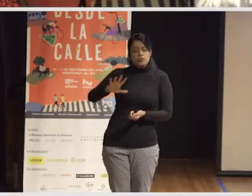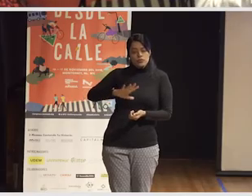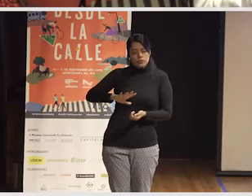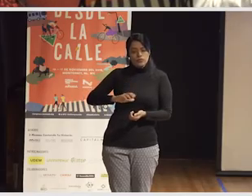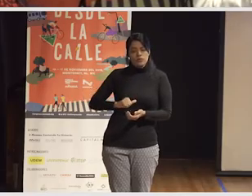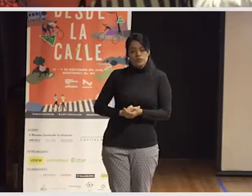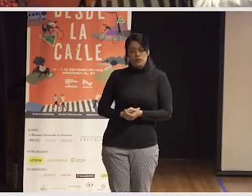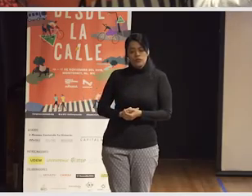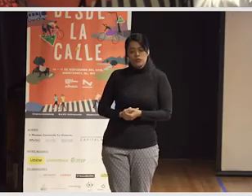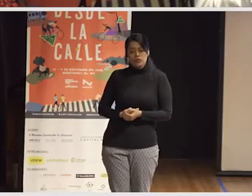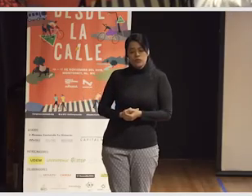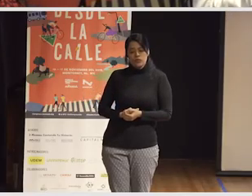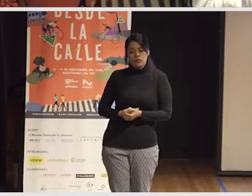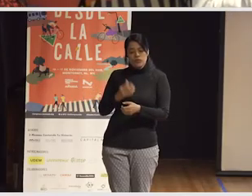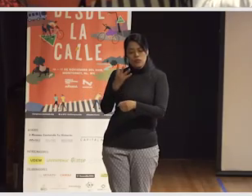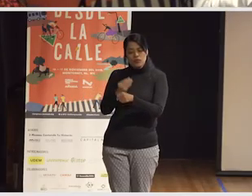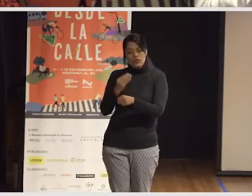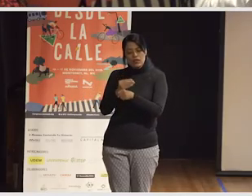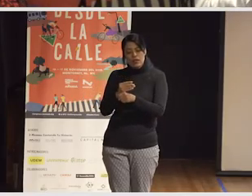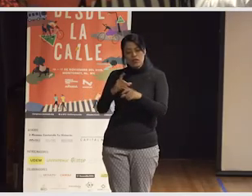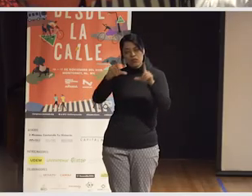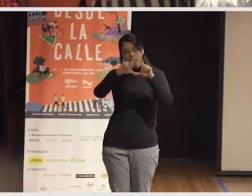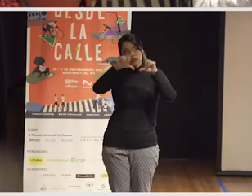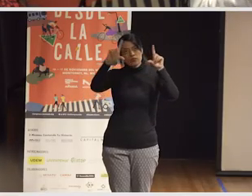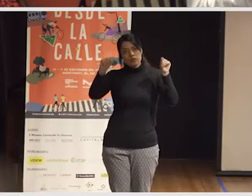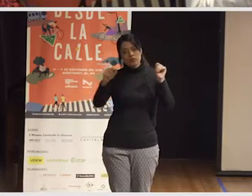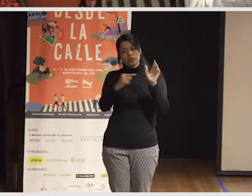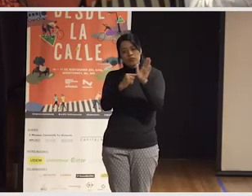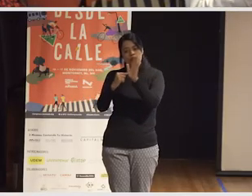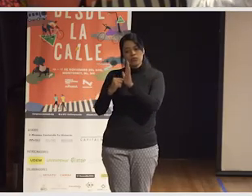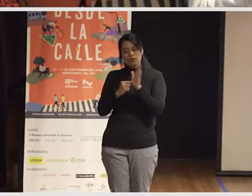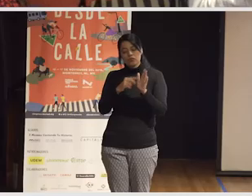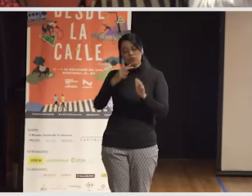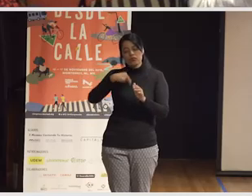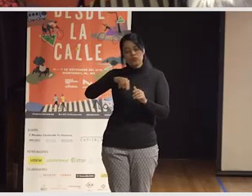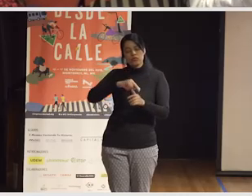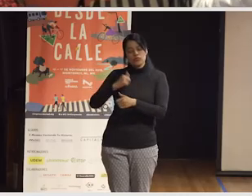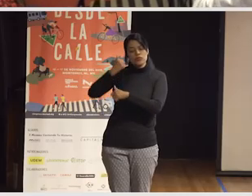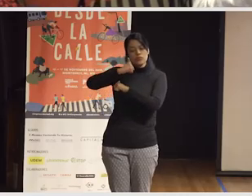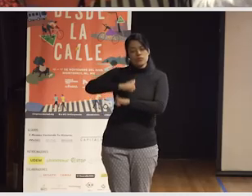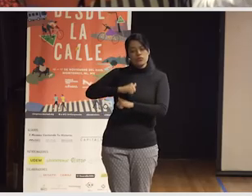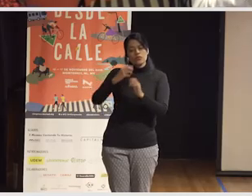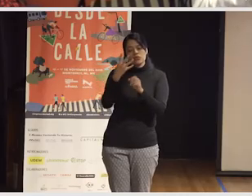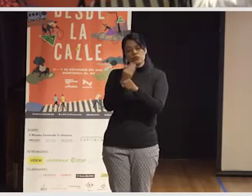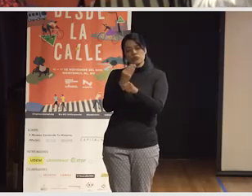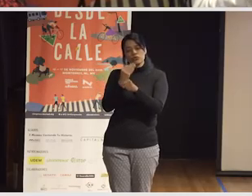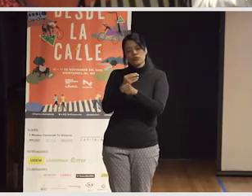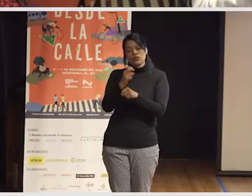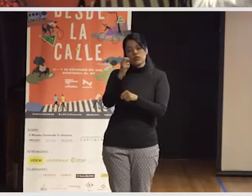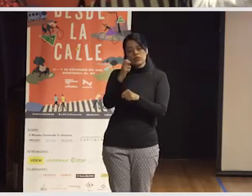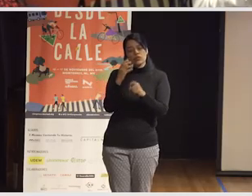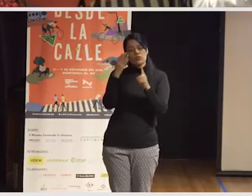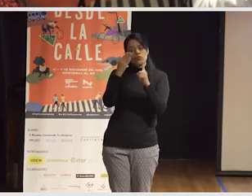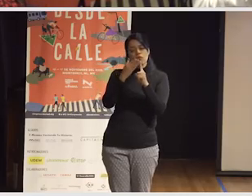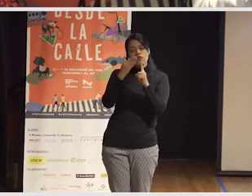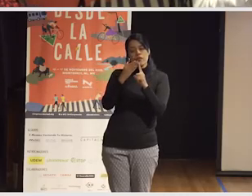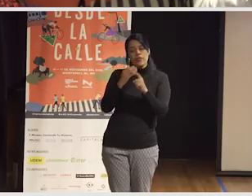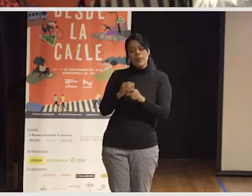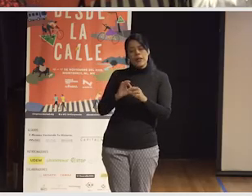tiene que ver con la regulación de los anuncios publicitarios y de alguna manera eso es esa visión también muy importante